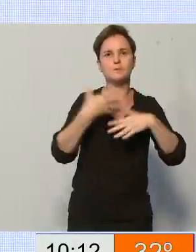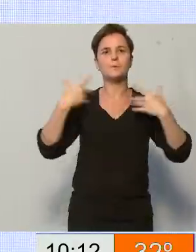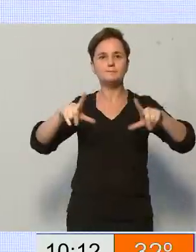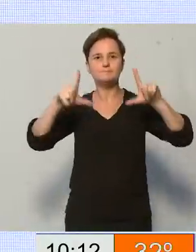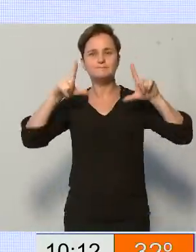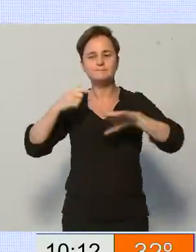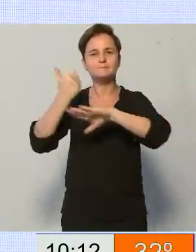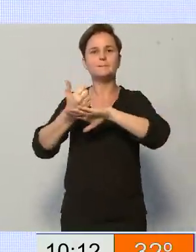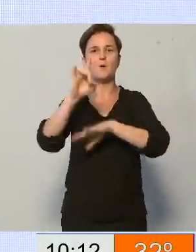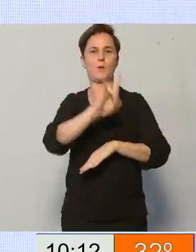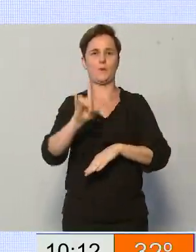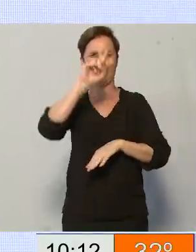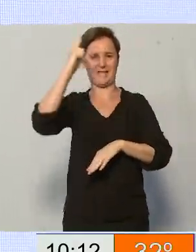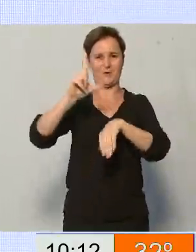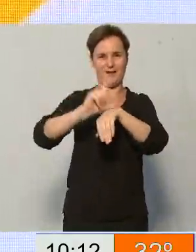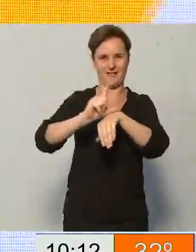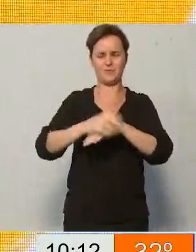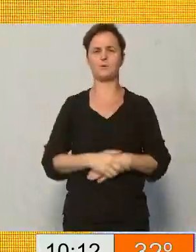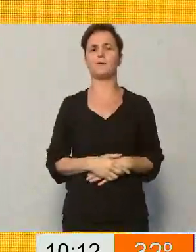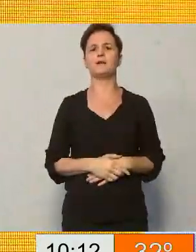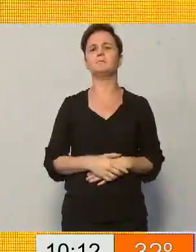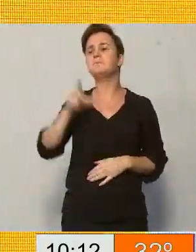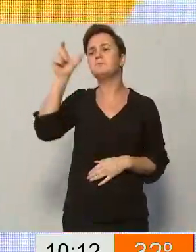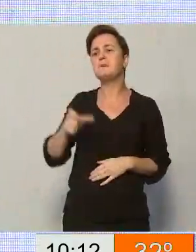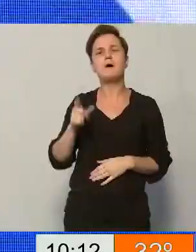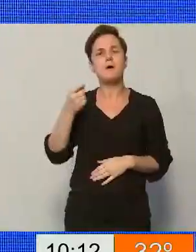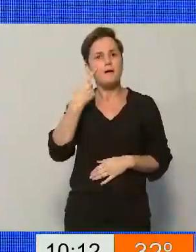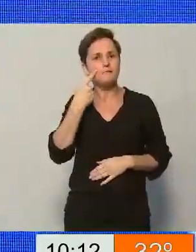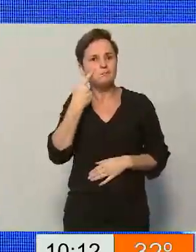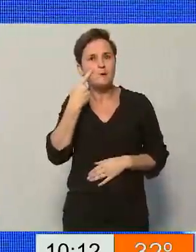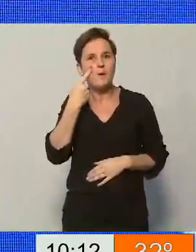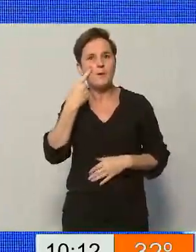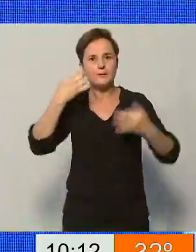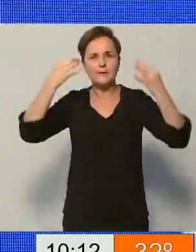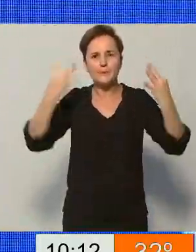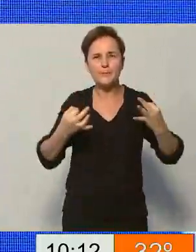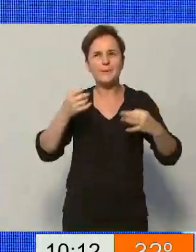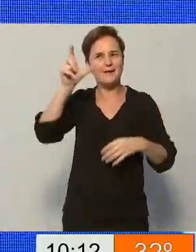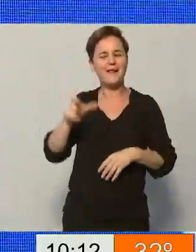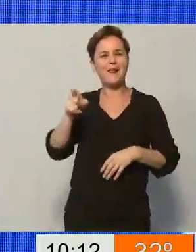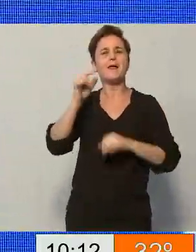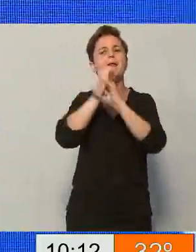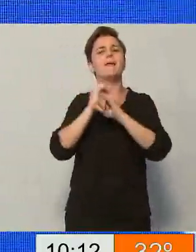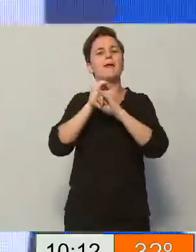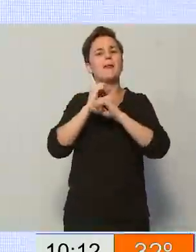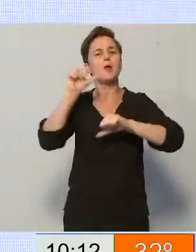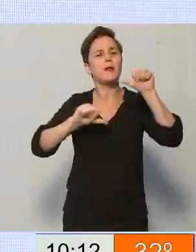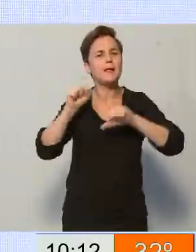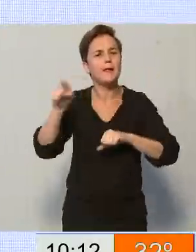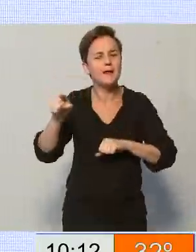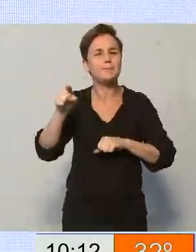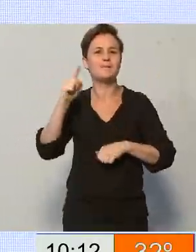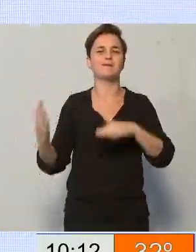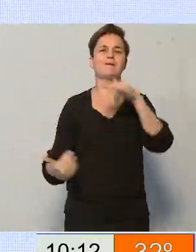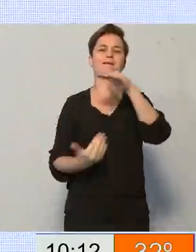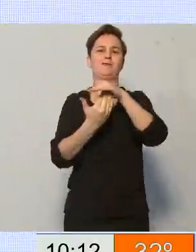protagonistas de la UNL. Y quien conoce de la universidad es él. Él es ingeniero químico, es el